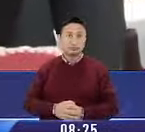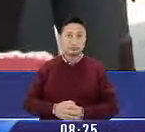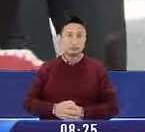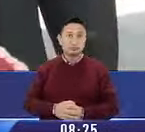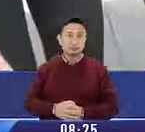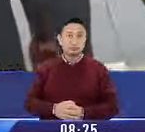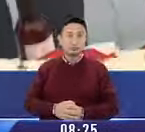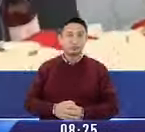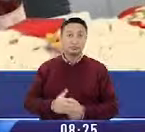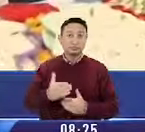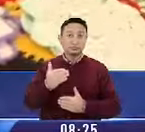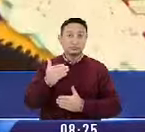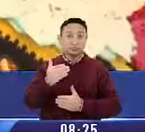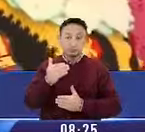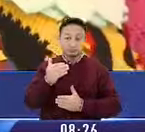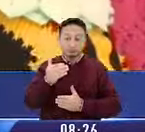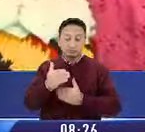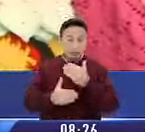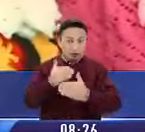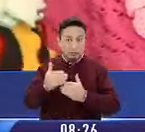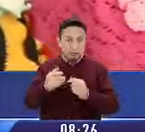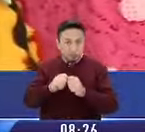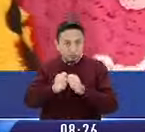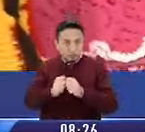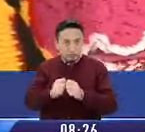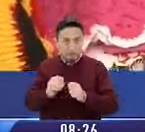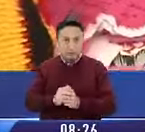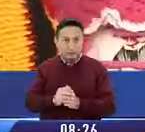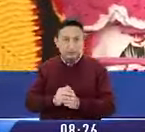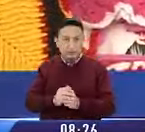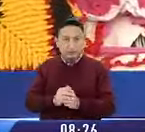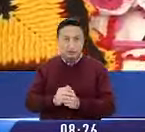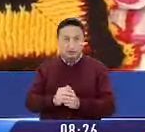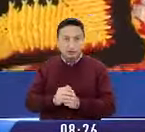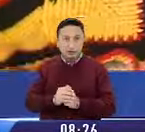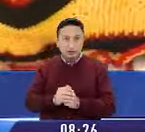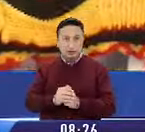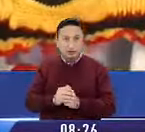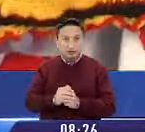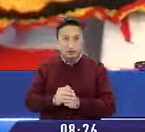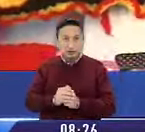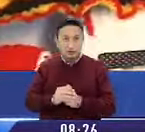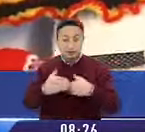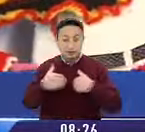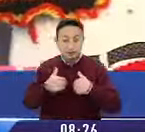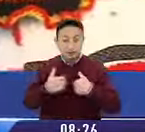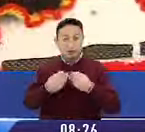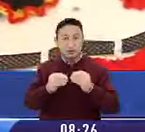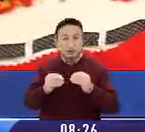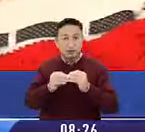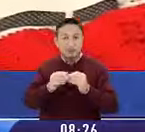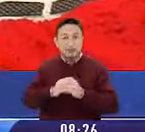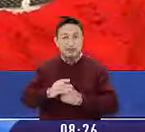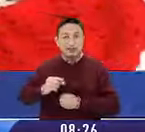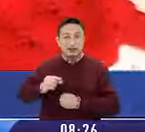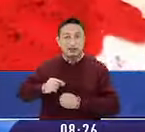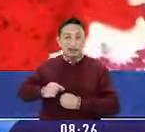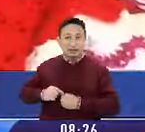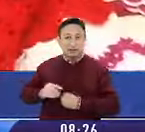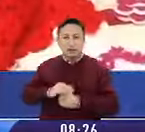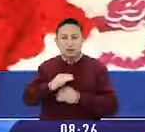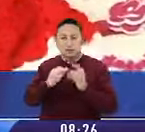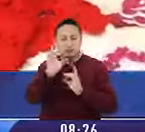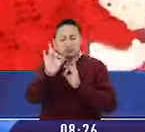cuidadosamente, paso a paso. Cada vez me dirijo más a hacer los detalles, a que me queden